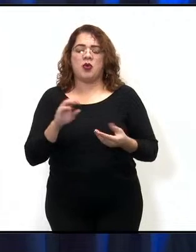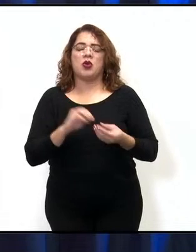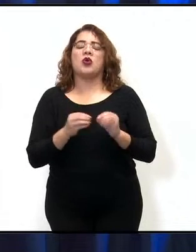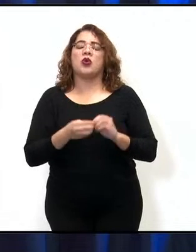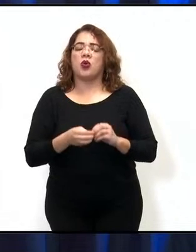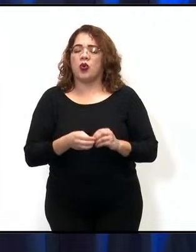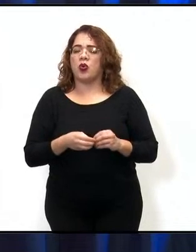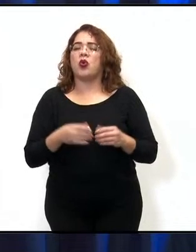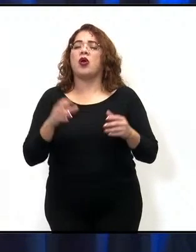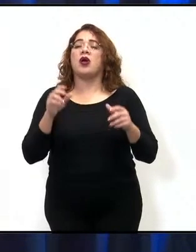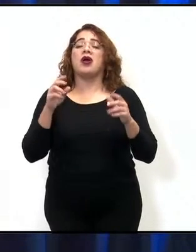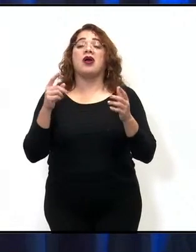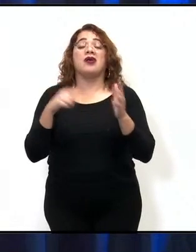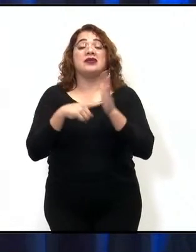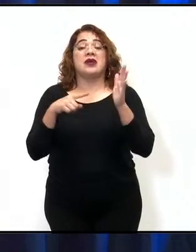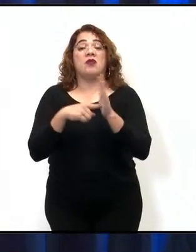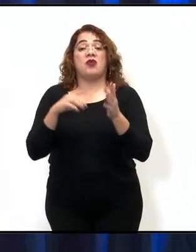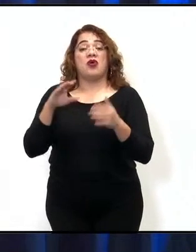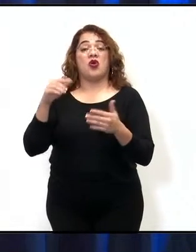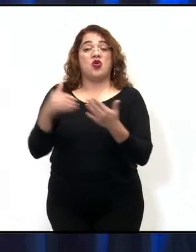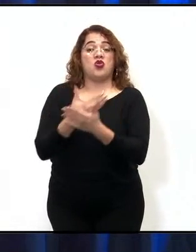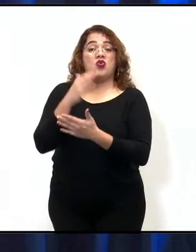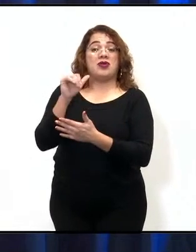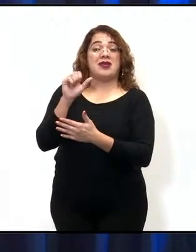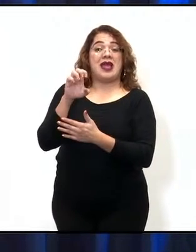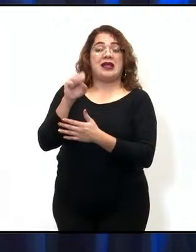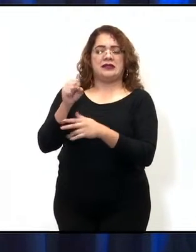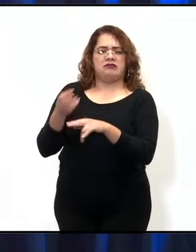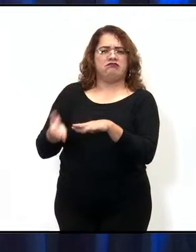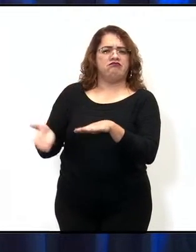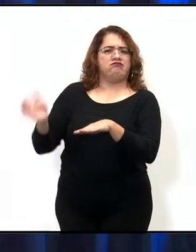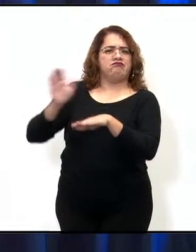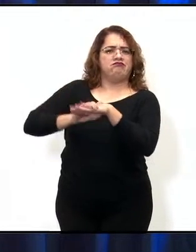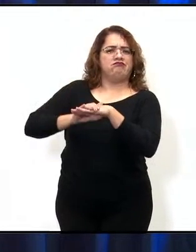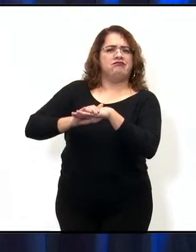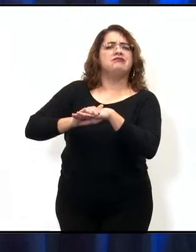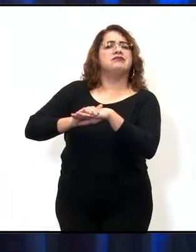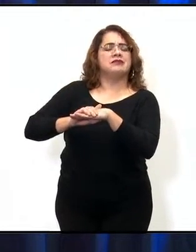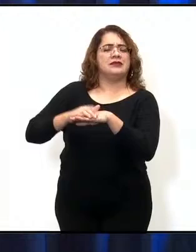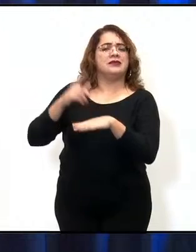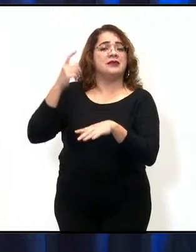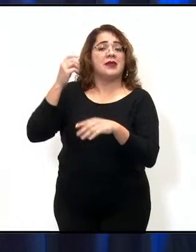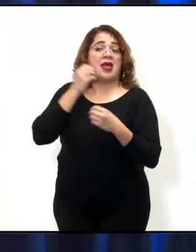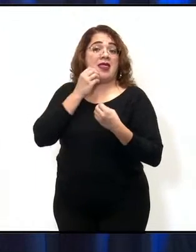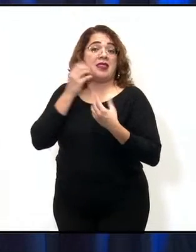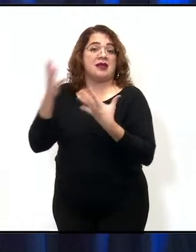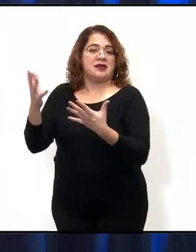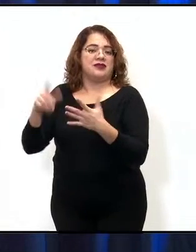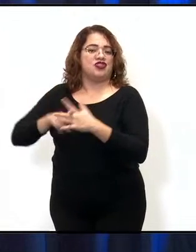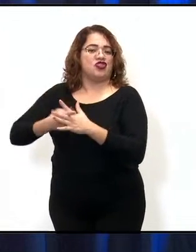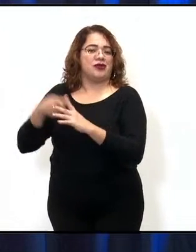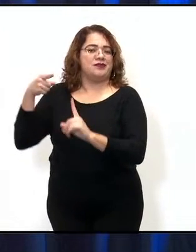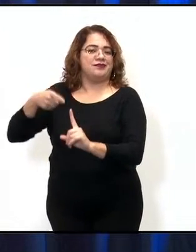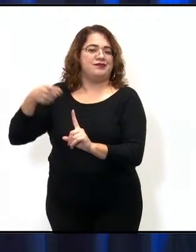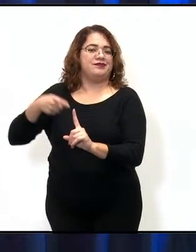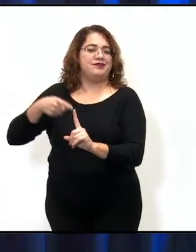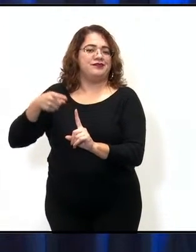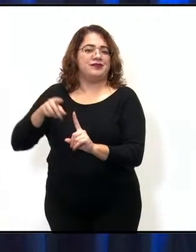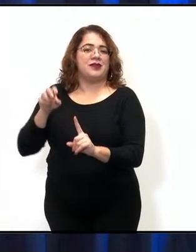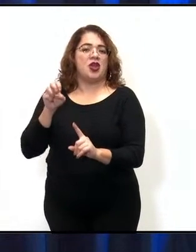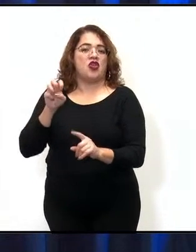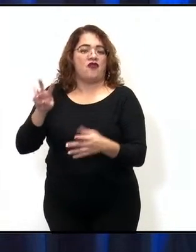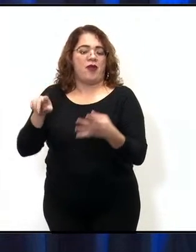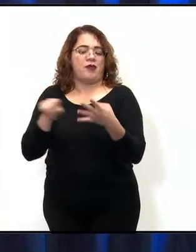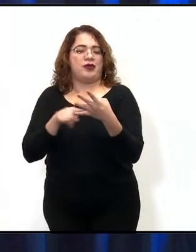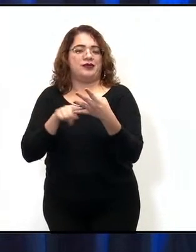Los casos nuevos continúan aumentando después de las vacaciones de Acción de Gracias a finales de noviembre. Nuestro